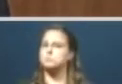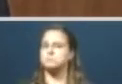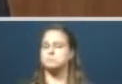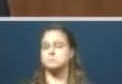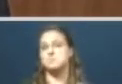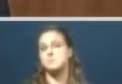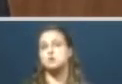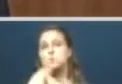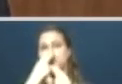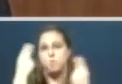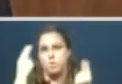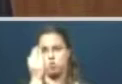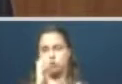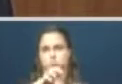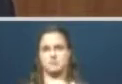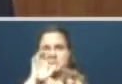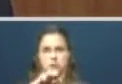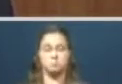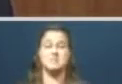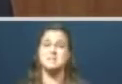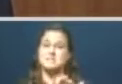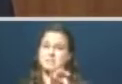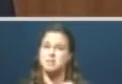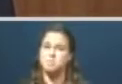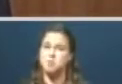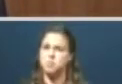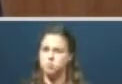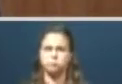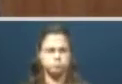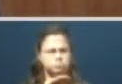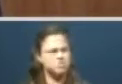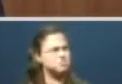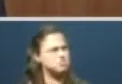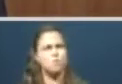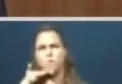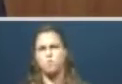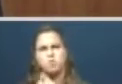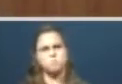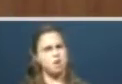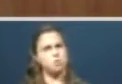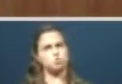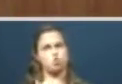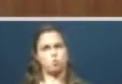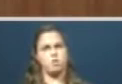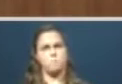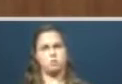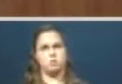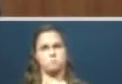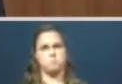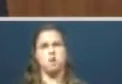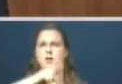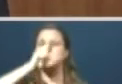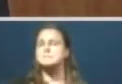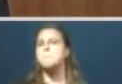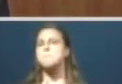león' unos servicios cuya prestación hemos considerado siempre como parte esencial de nuestra autonomía política y que son patrimonio